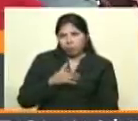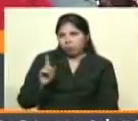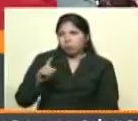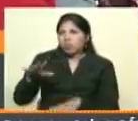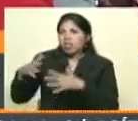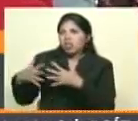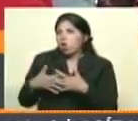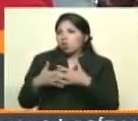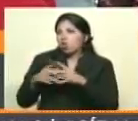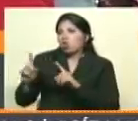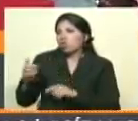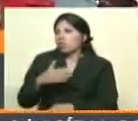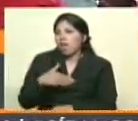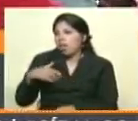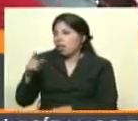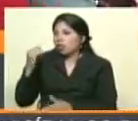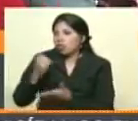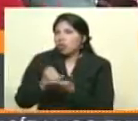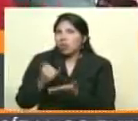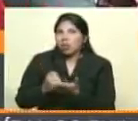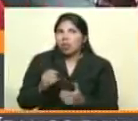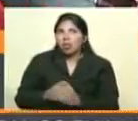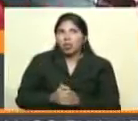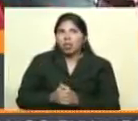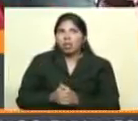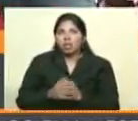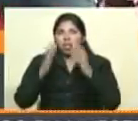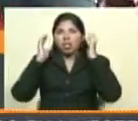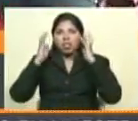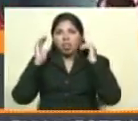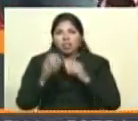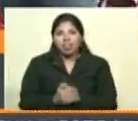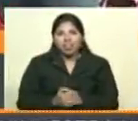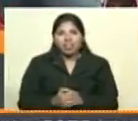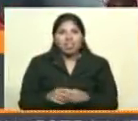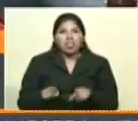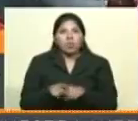fue que puso una sonrisa nerviosa. Así va a ser,